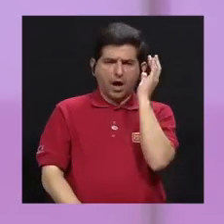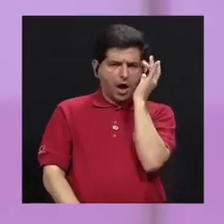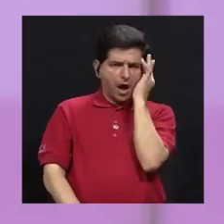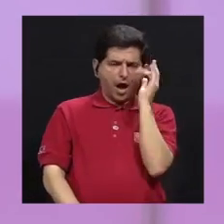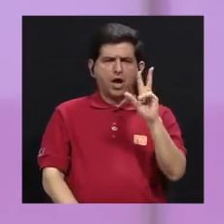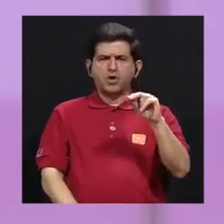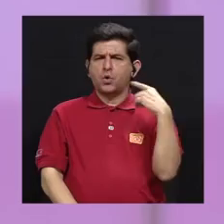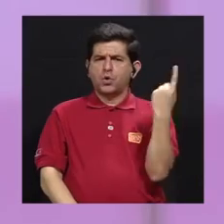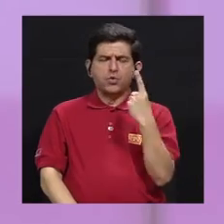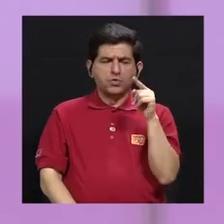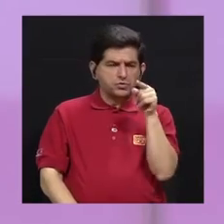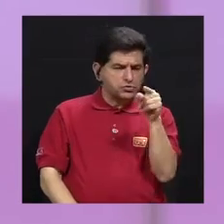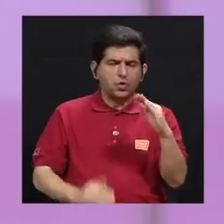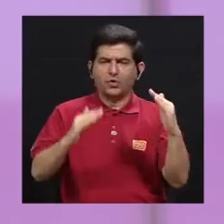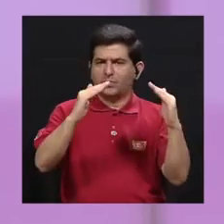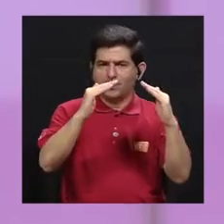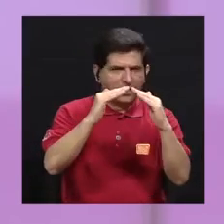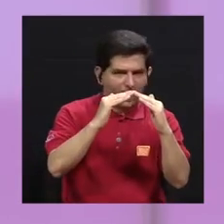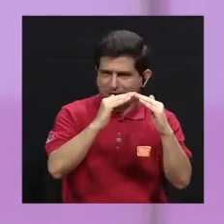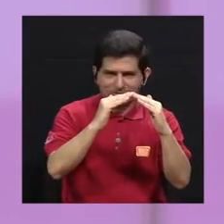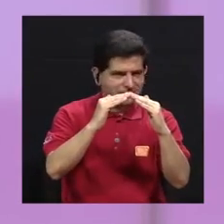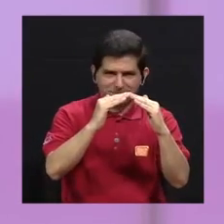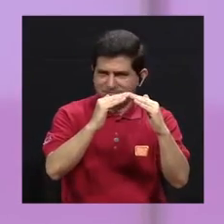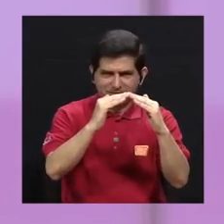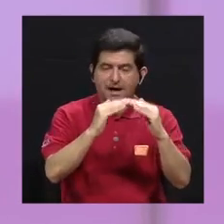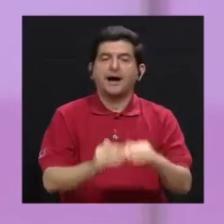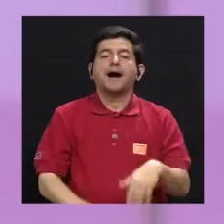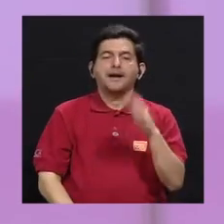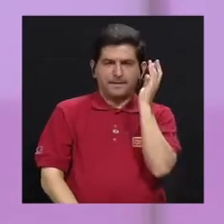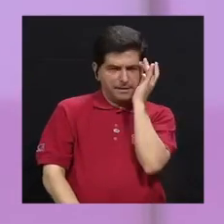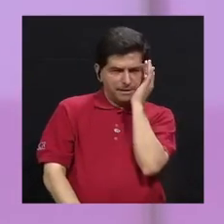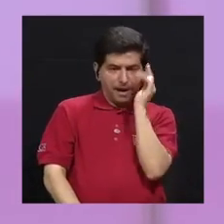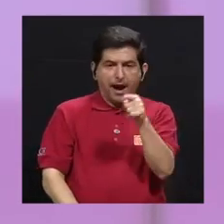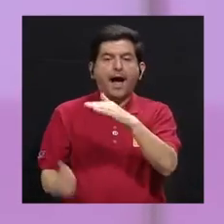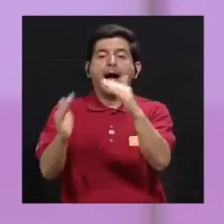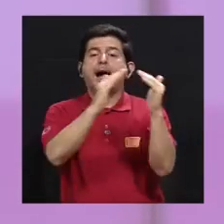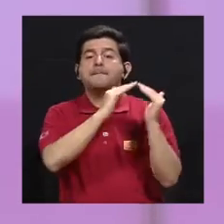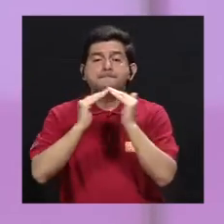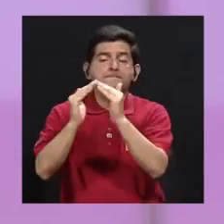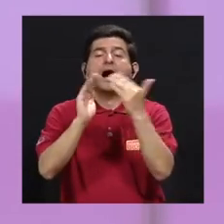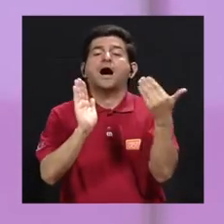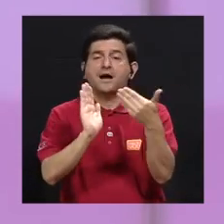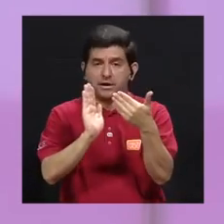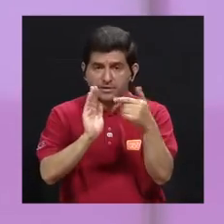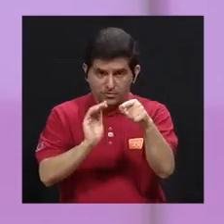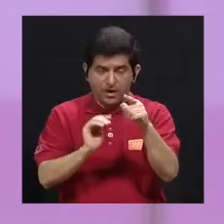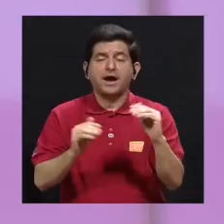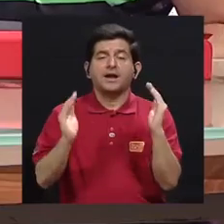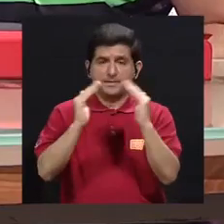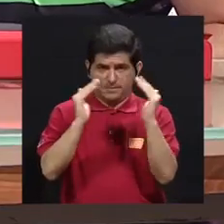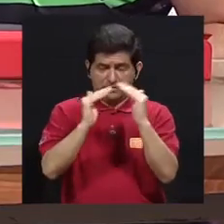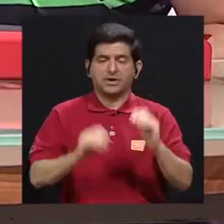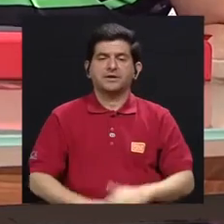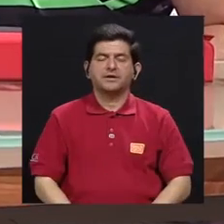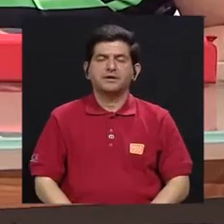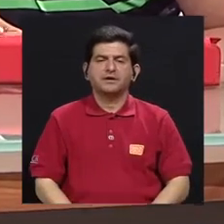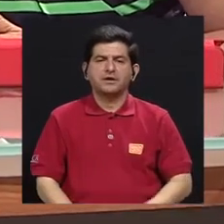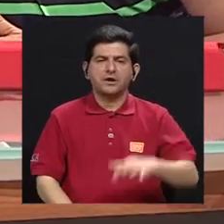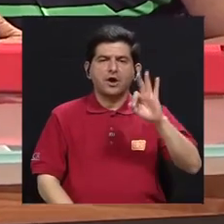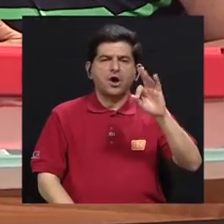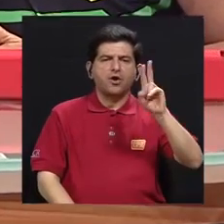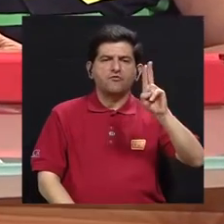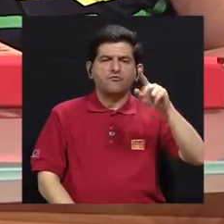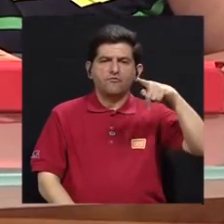preocupe más allá del bien de la casa sino que se preocupe por ese barrio en el que va a habitar su propia